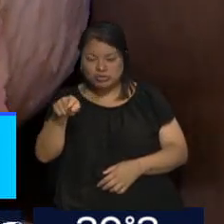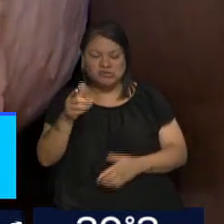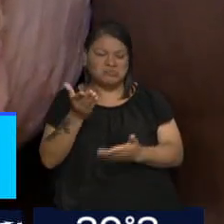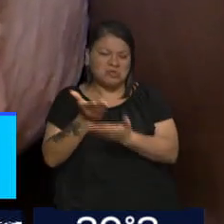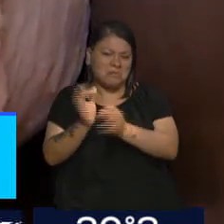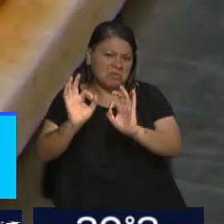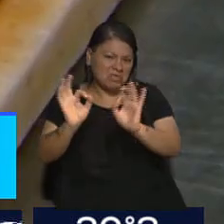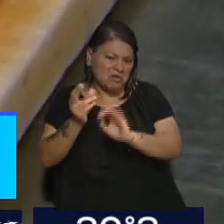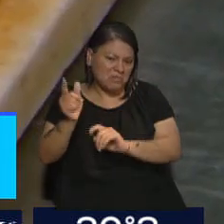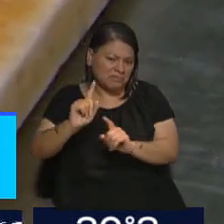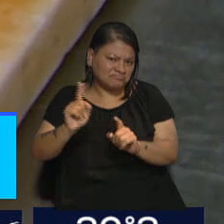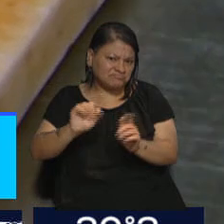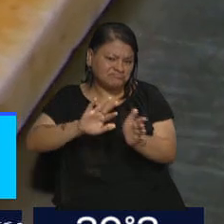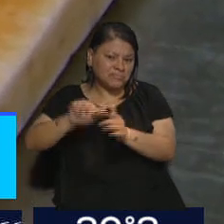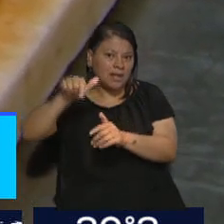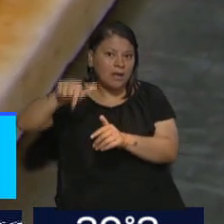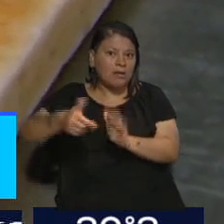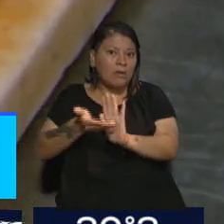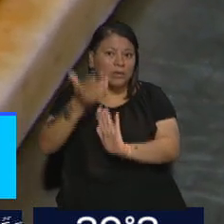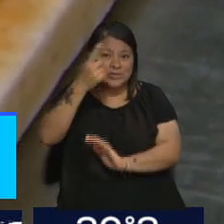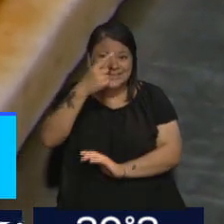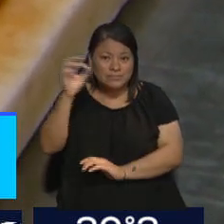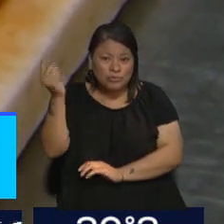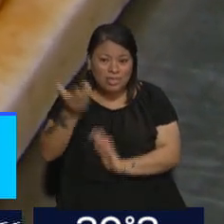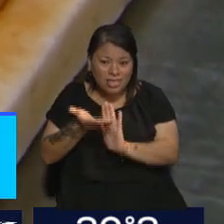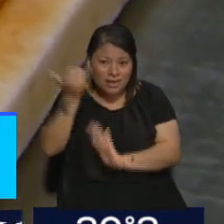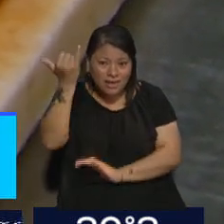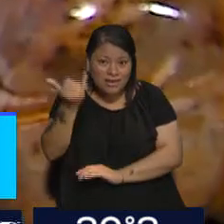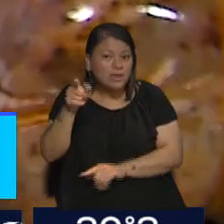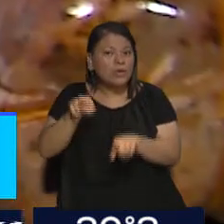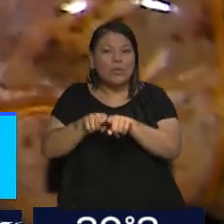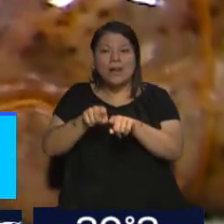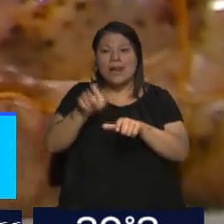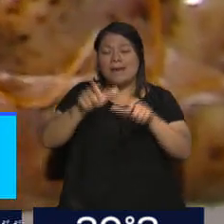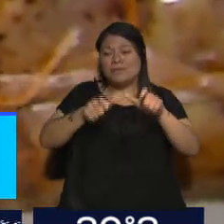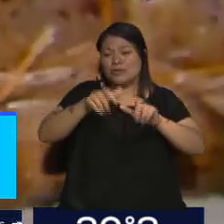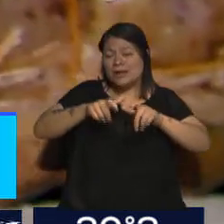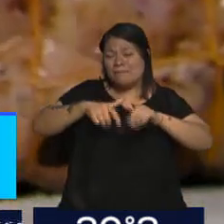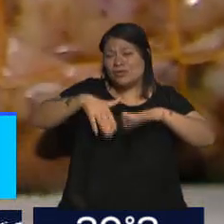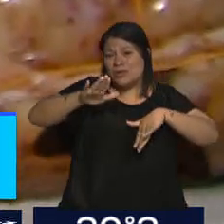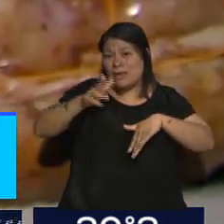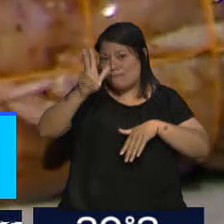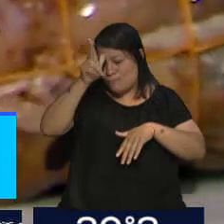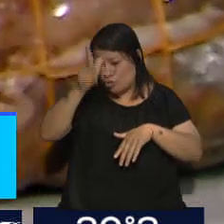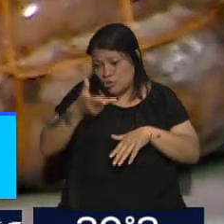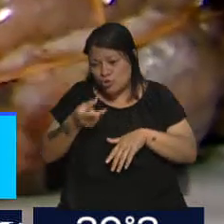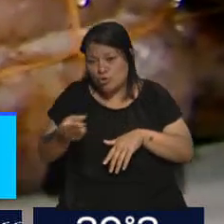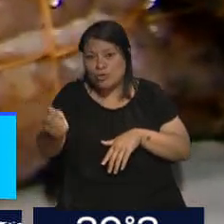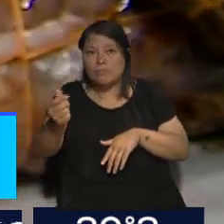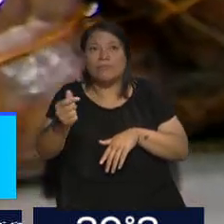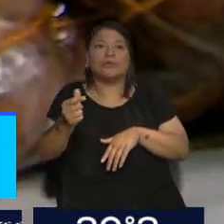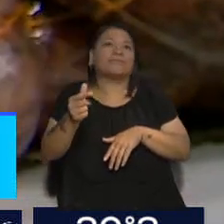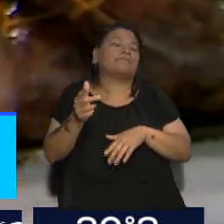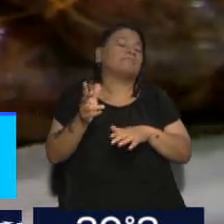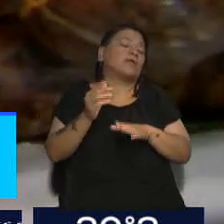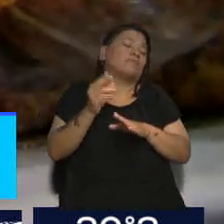fiestas, ahora, y a pesar de tener un aumento de casi 100%, la gente lo está eligiendo. Lo que sí, la compra de ese alimento se hace en las